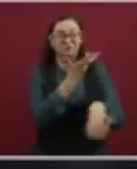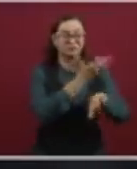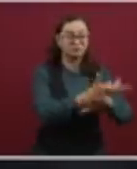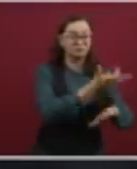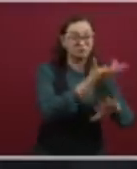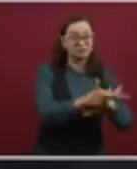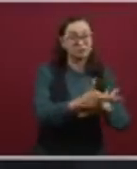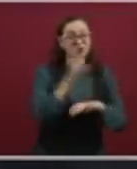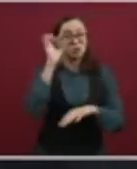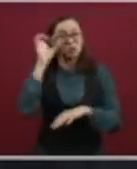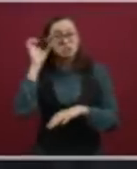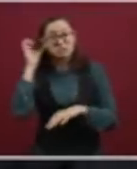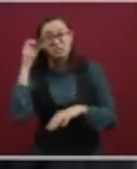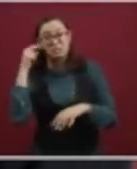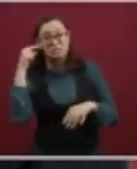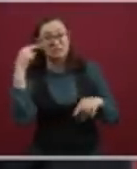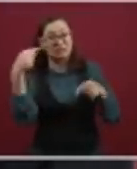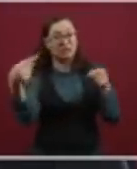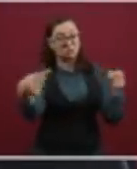y se están